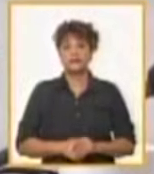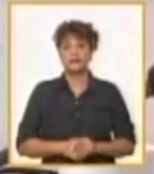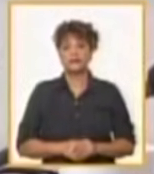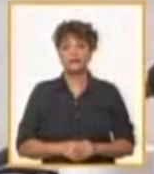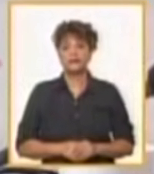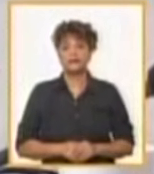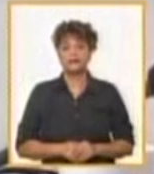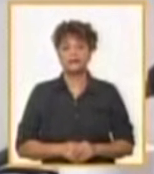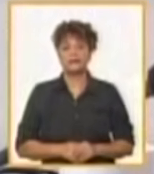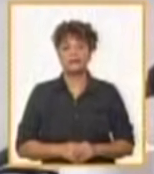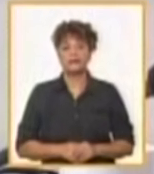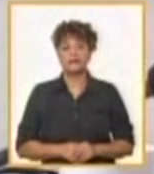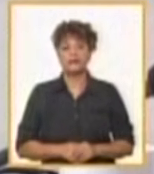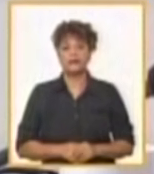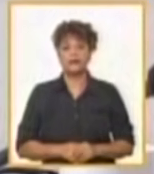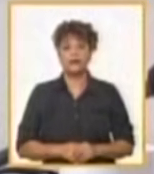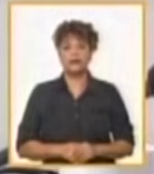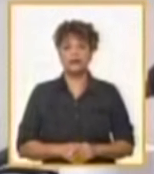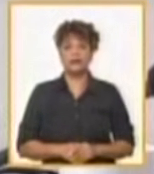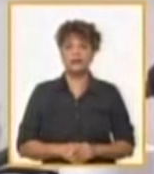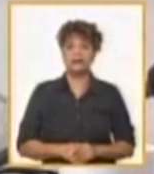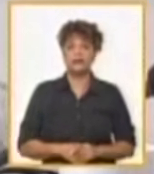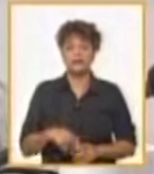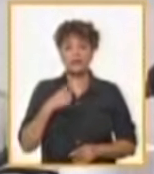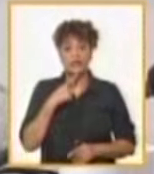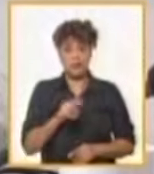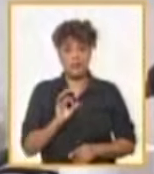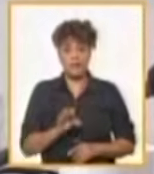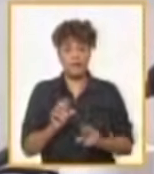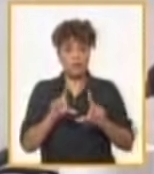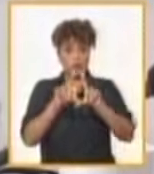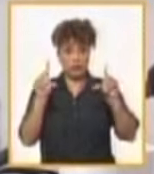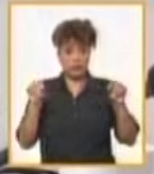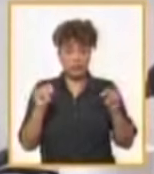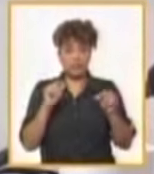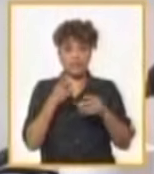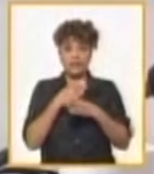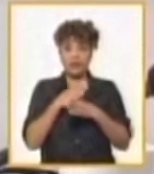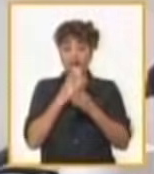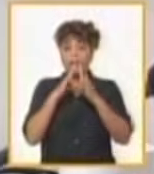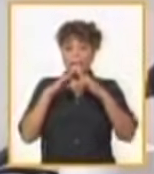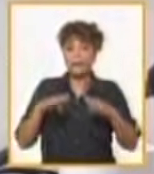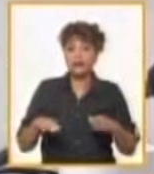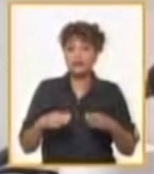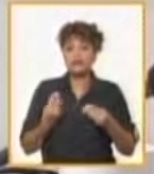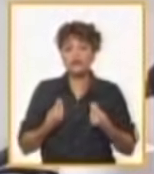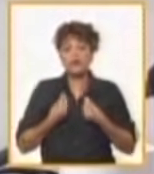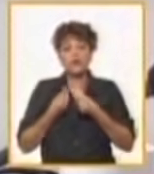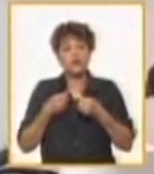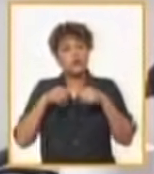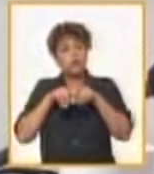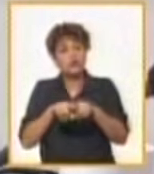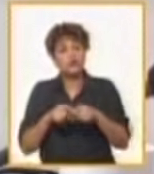parafraseando, no estoy citando exactamente, pero es ese mismo concepto de paz con dignidad. Y lo